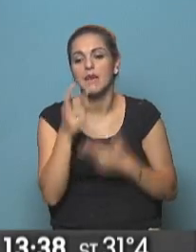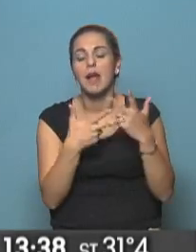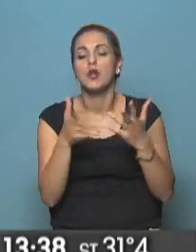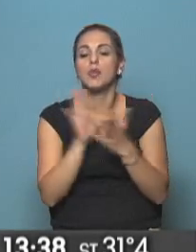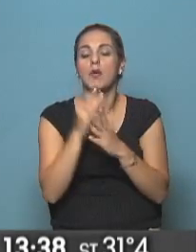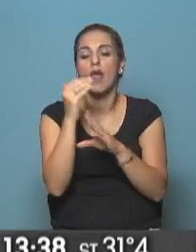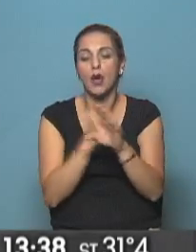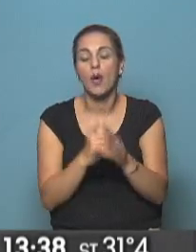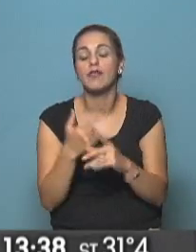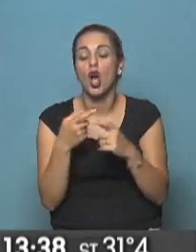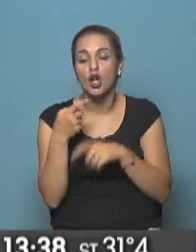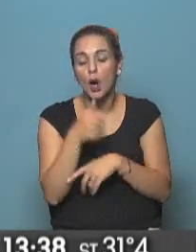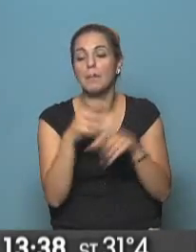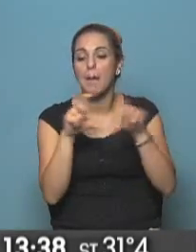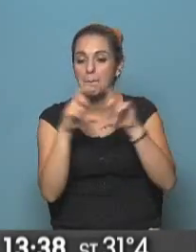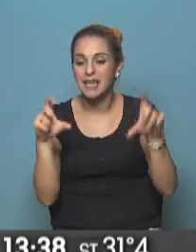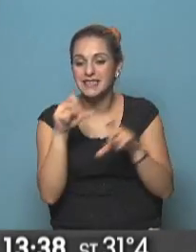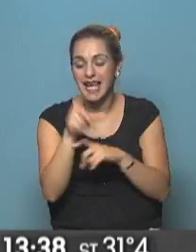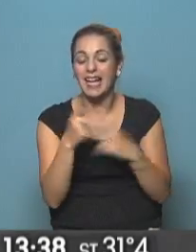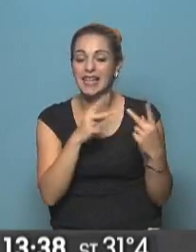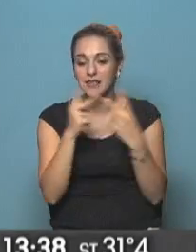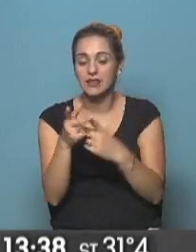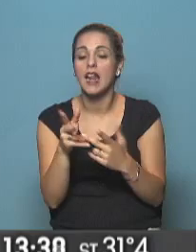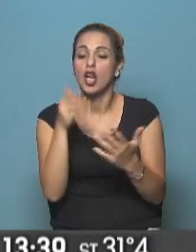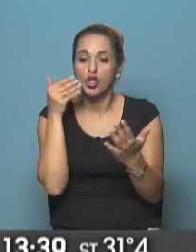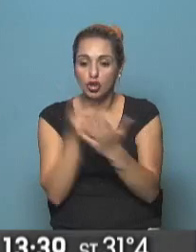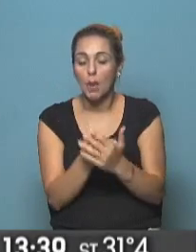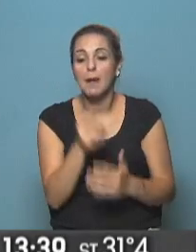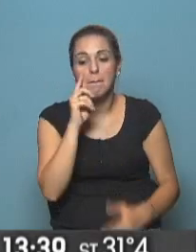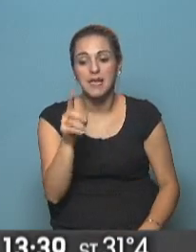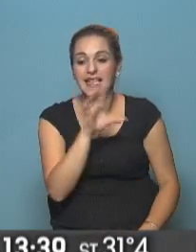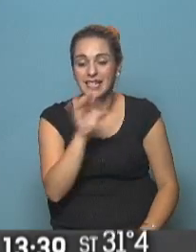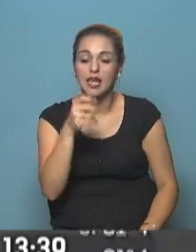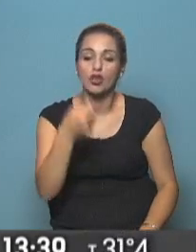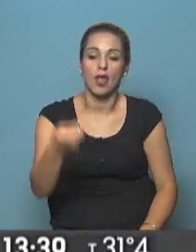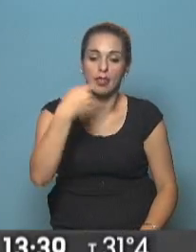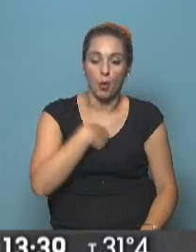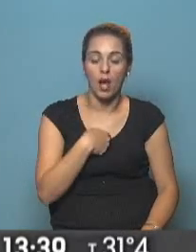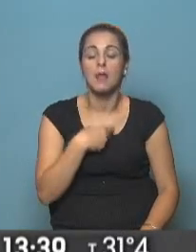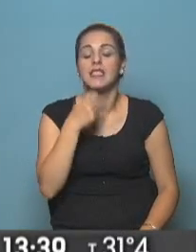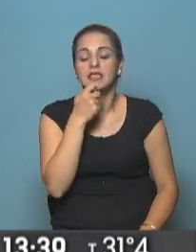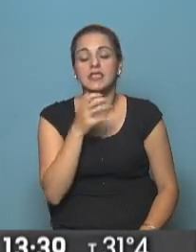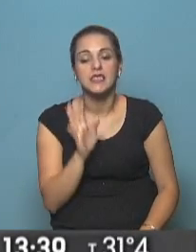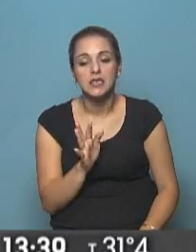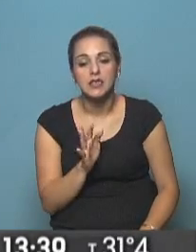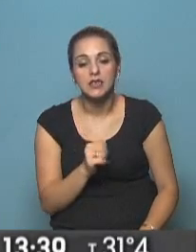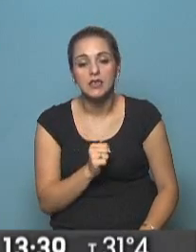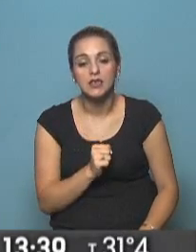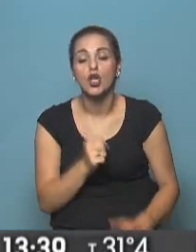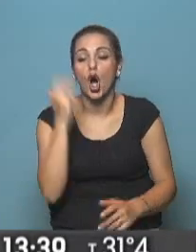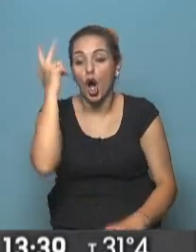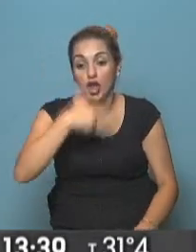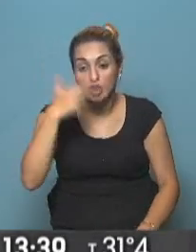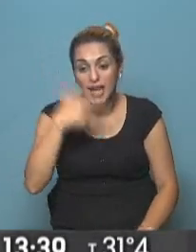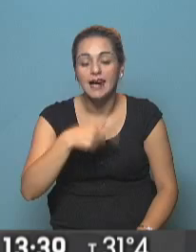descuentos para la compra de pasajes de ómnibus y trenes, el tope será 1.500 pesos de reintegro. Y en el caso de los hoteles,